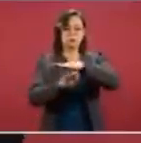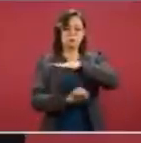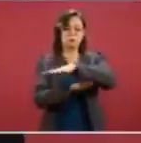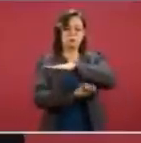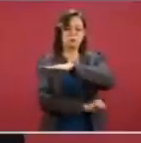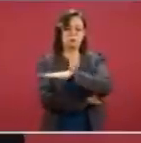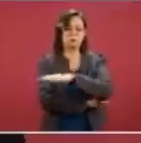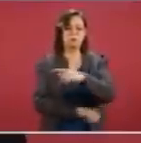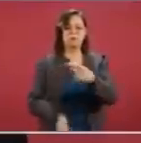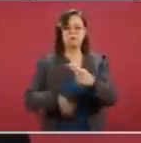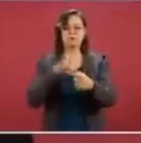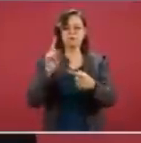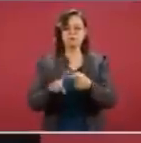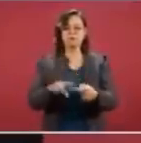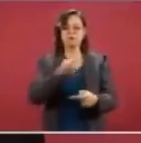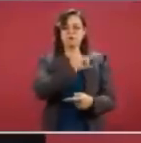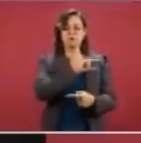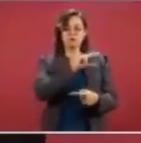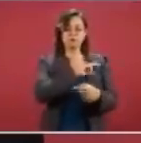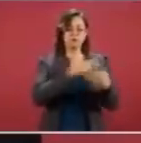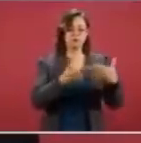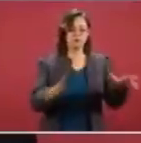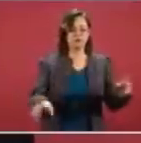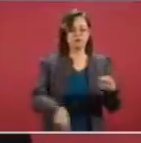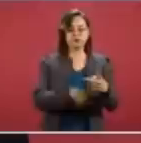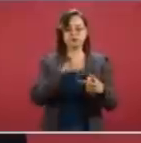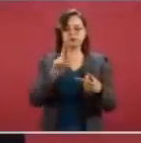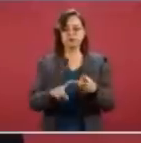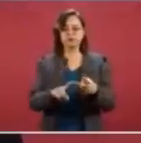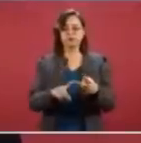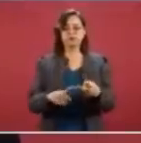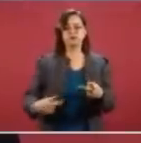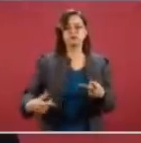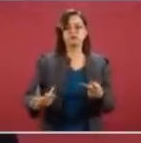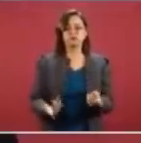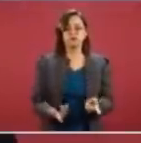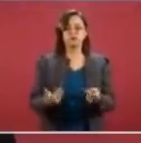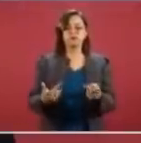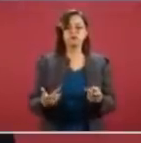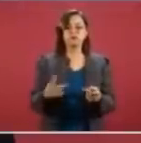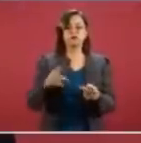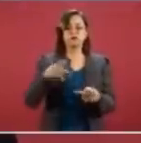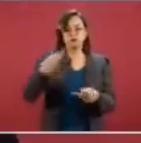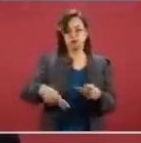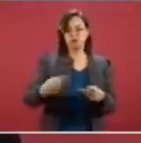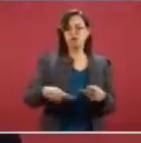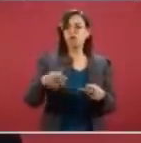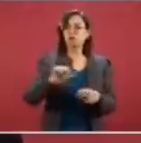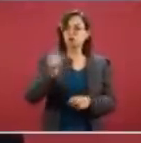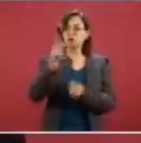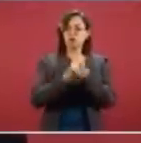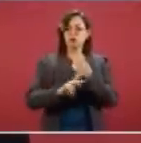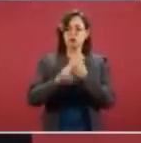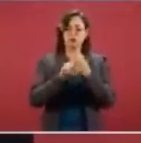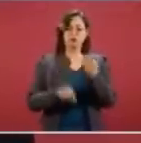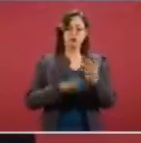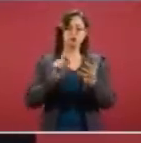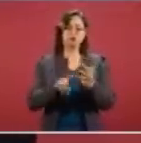el sector público, los diferentes miembros del gabinete, el sector privado nacional y extranjero, y el sector